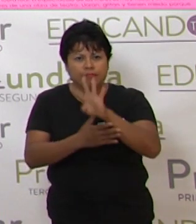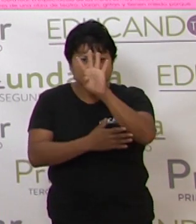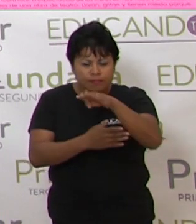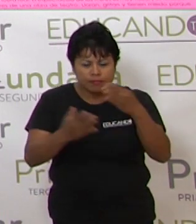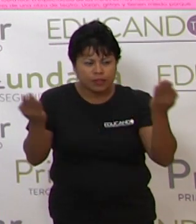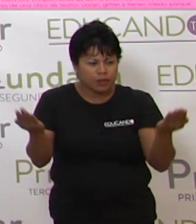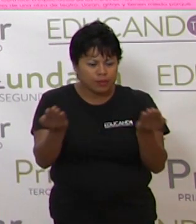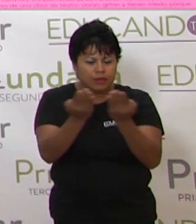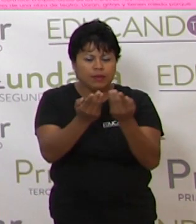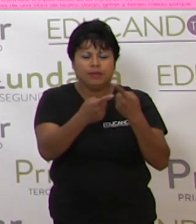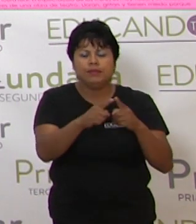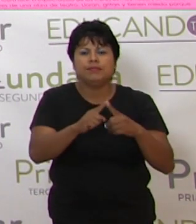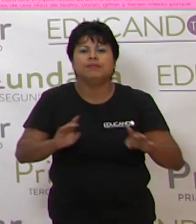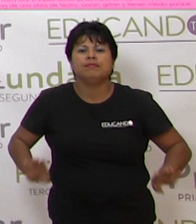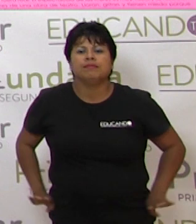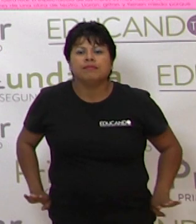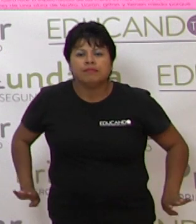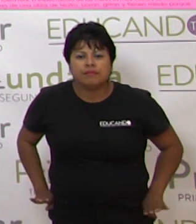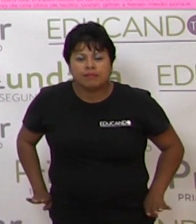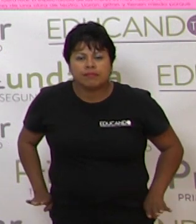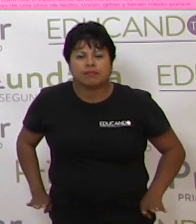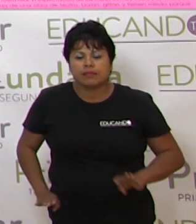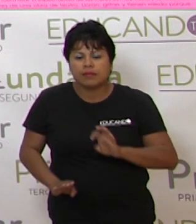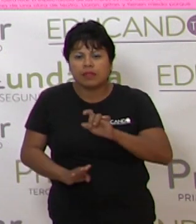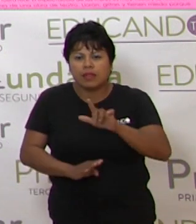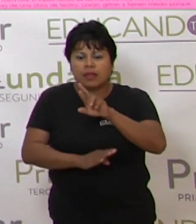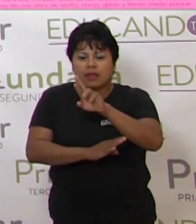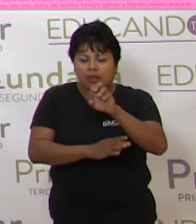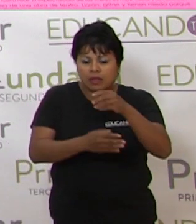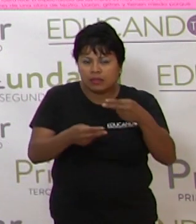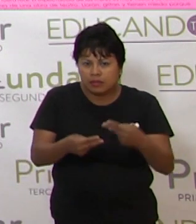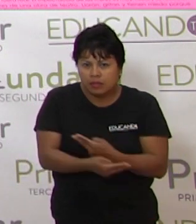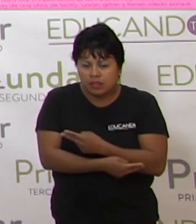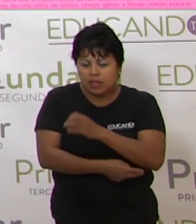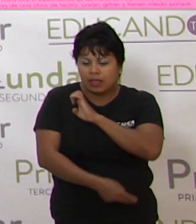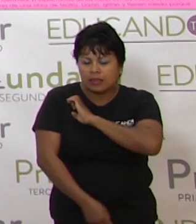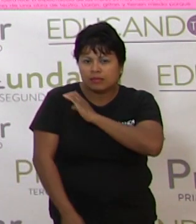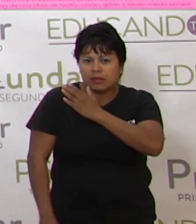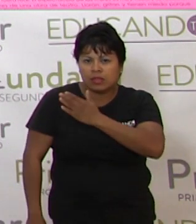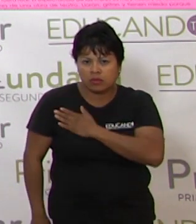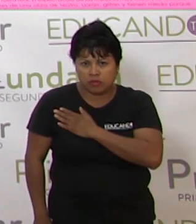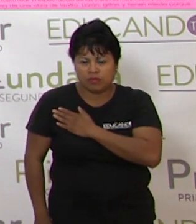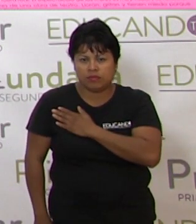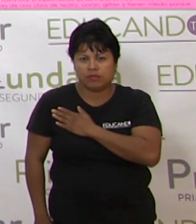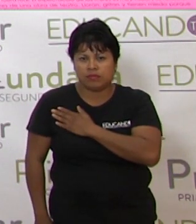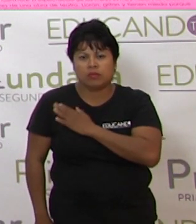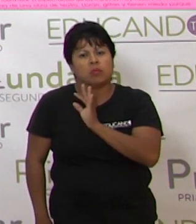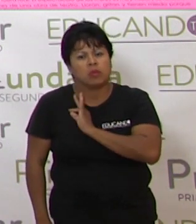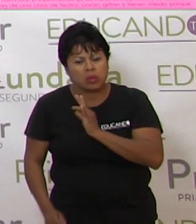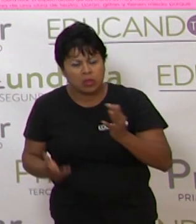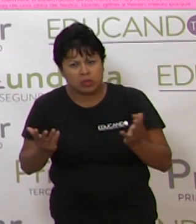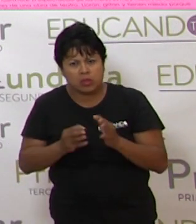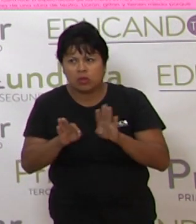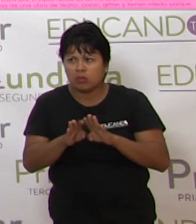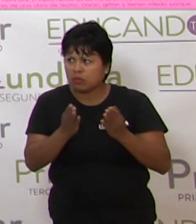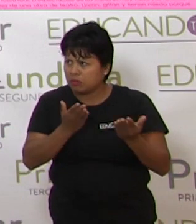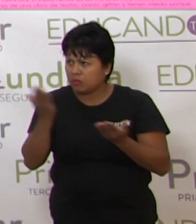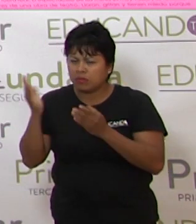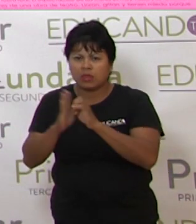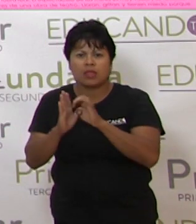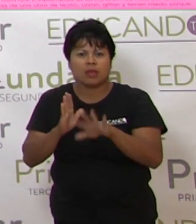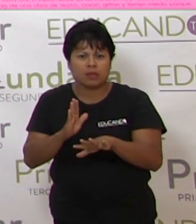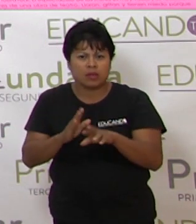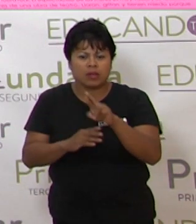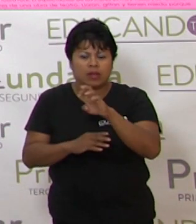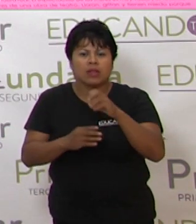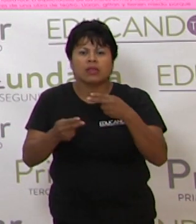con las características del Renacimiento español. Pueden hacerlo como este ejemplo que traje, pero del